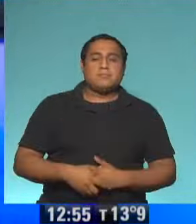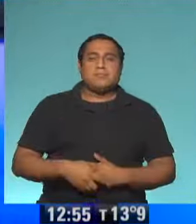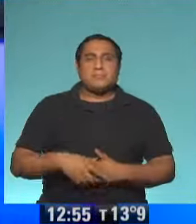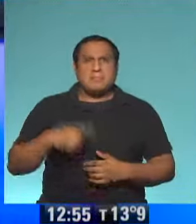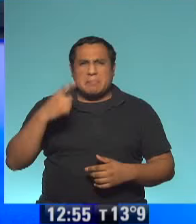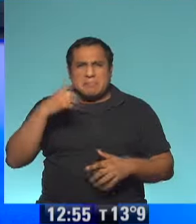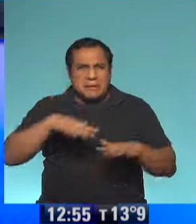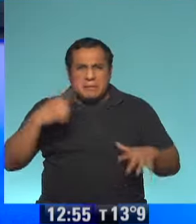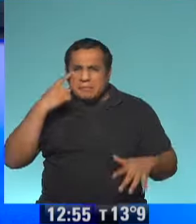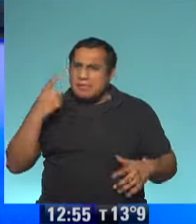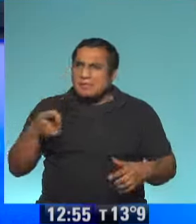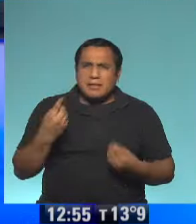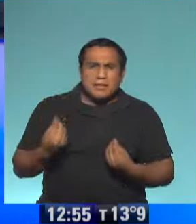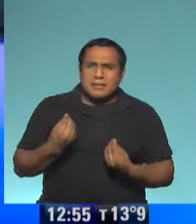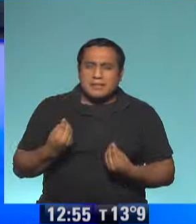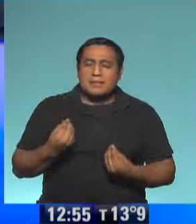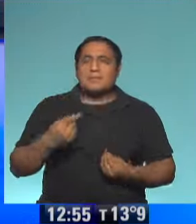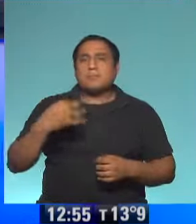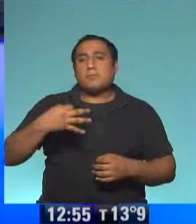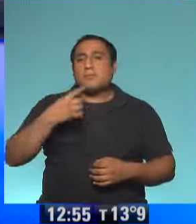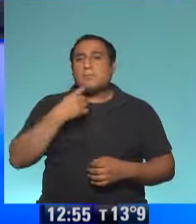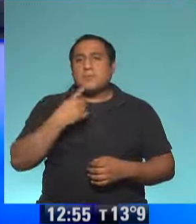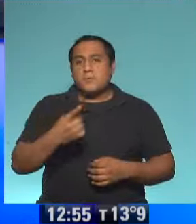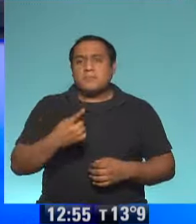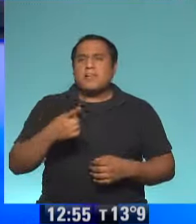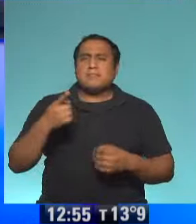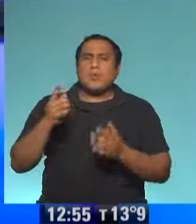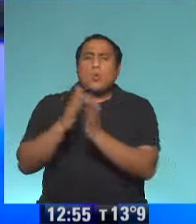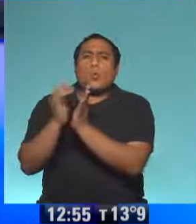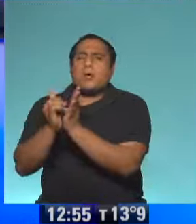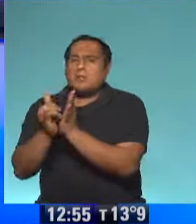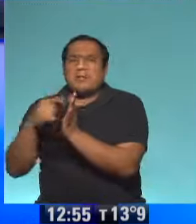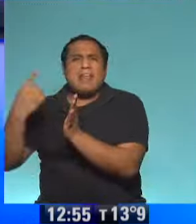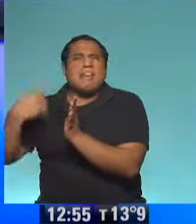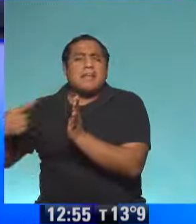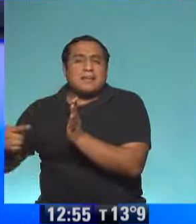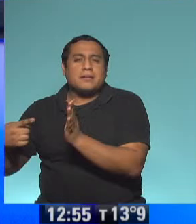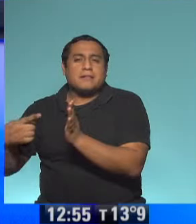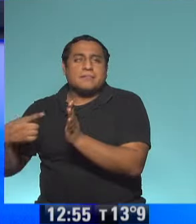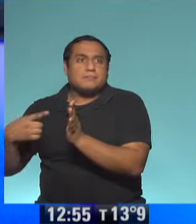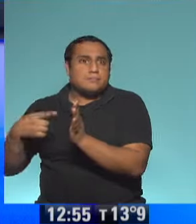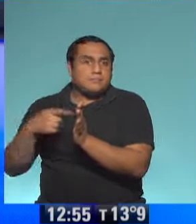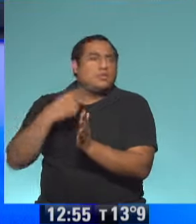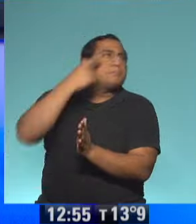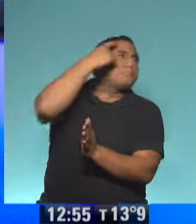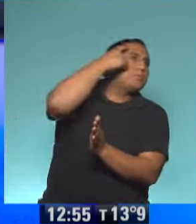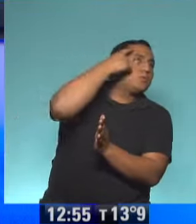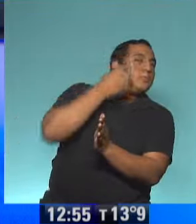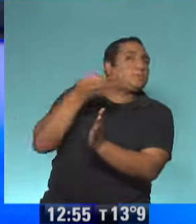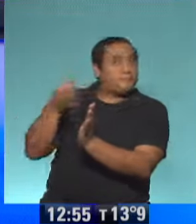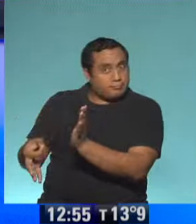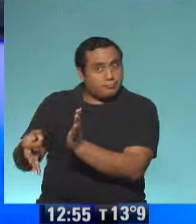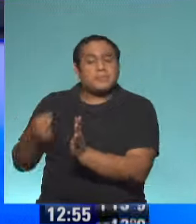preguntando de qué se tratará. Y está bueno preguntarse antes de empezar de qué se tratará, para ver si después se cumple o no lo que yo pensé. Y dice